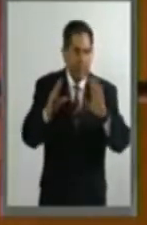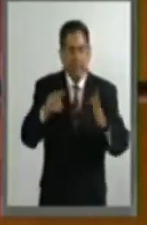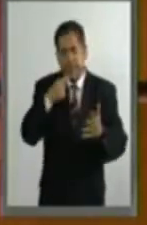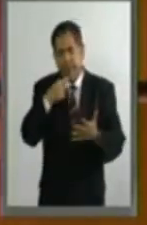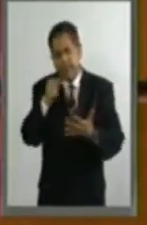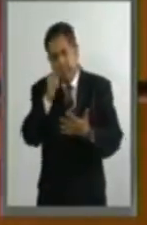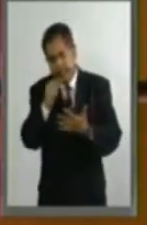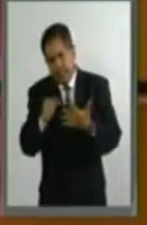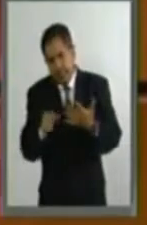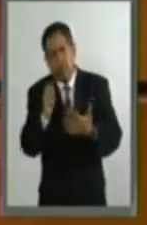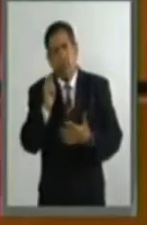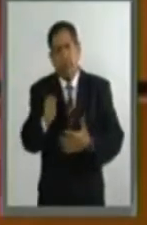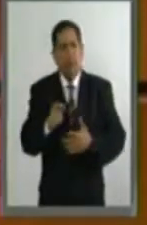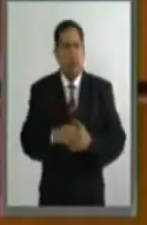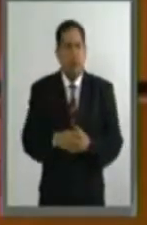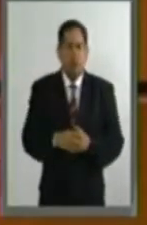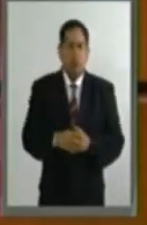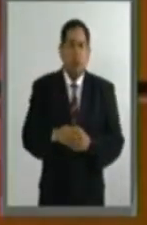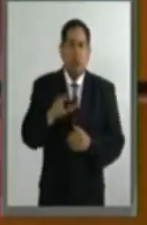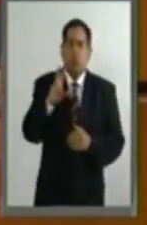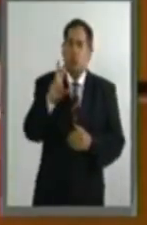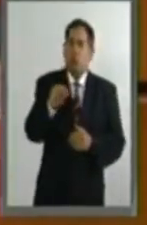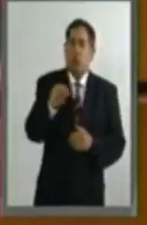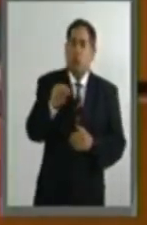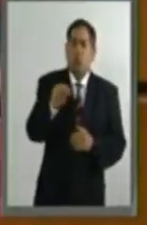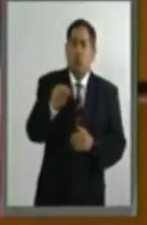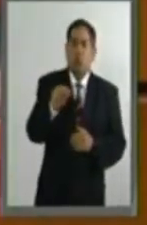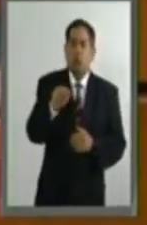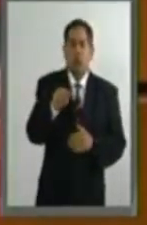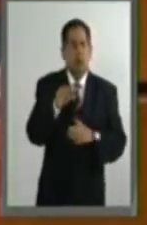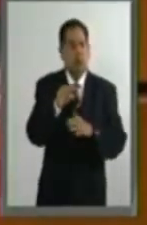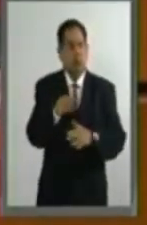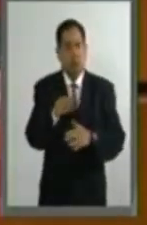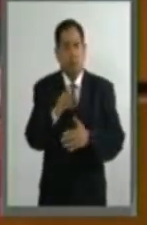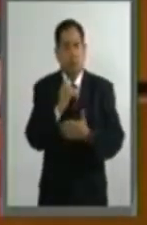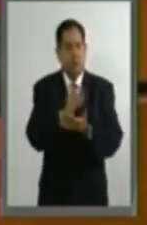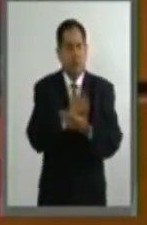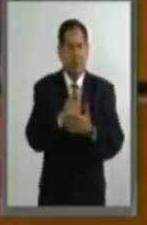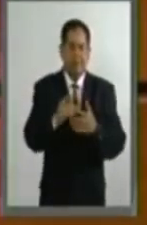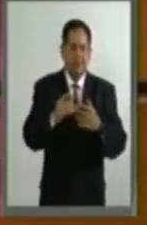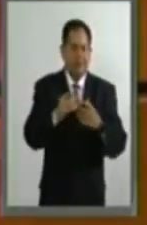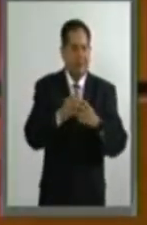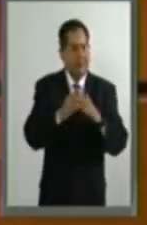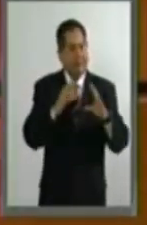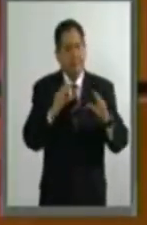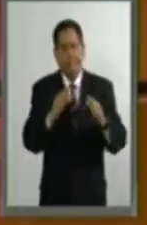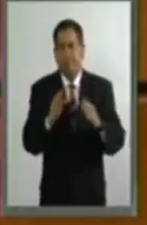referido, no solamente en el aspecto de lo que es la capacidad